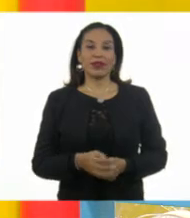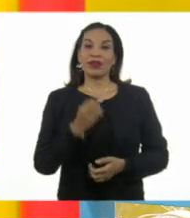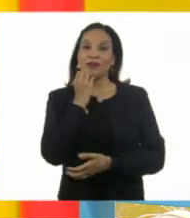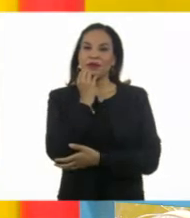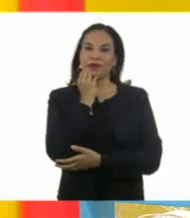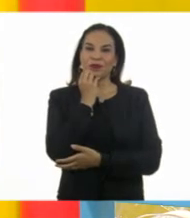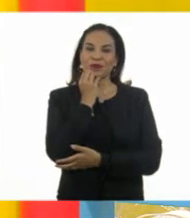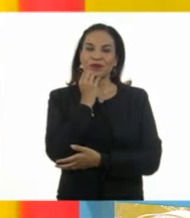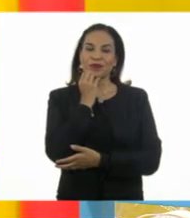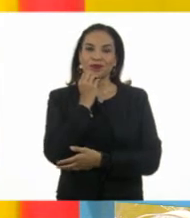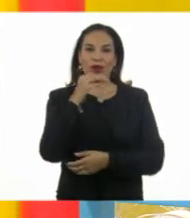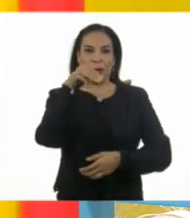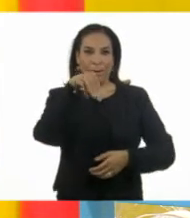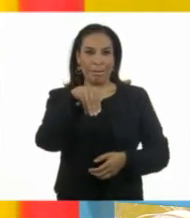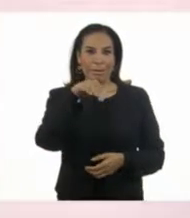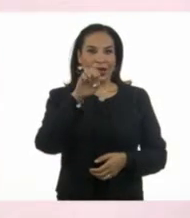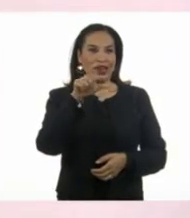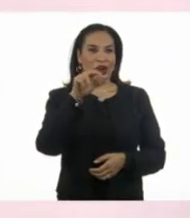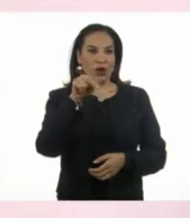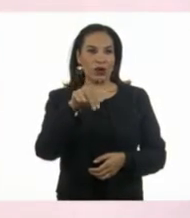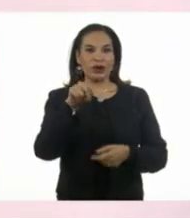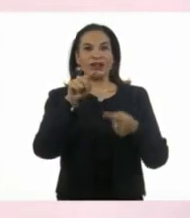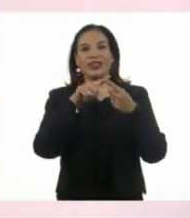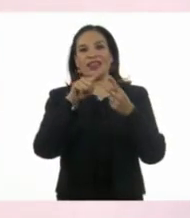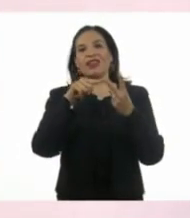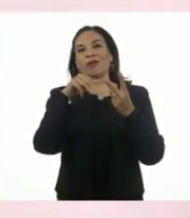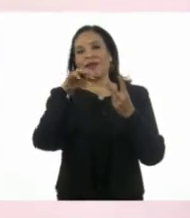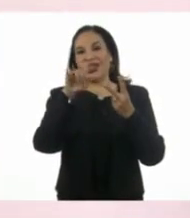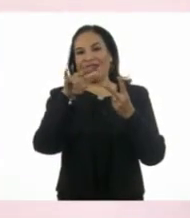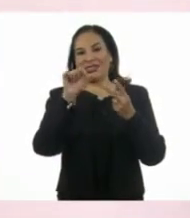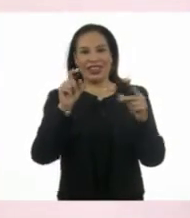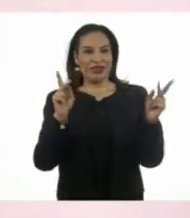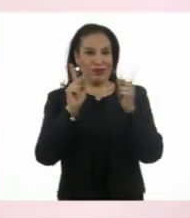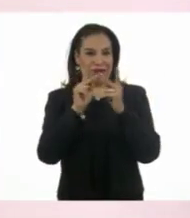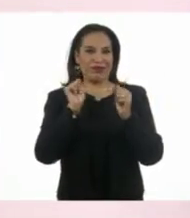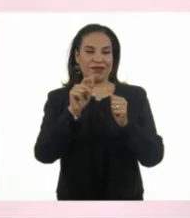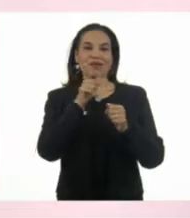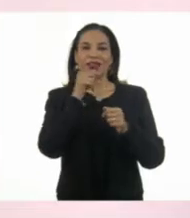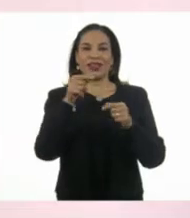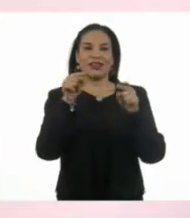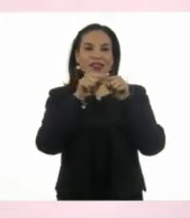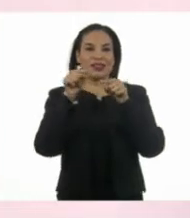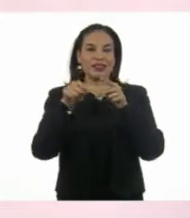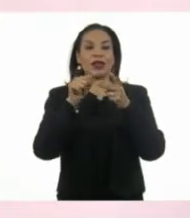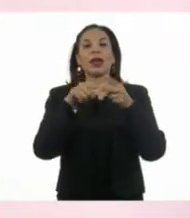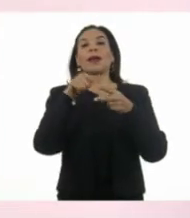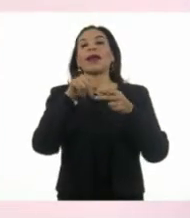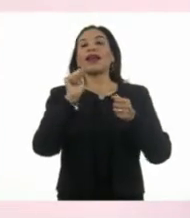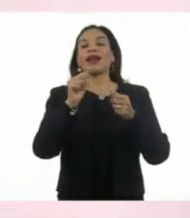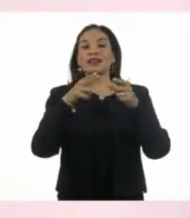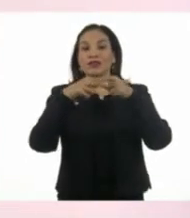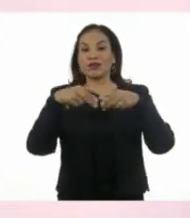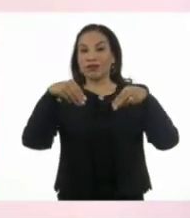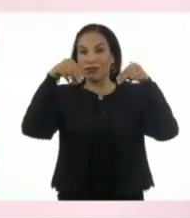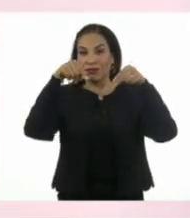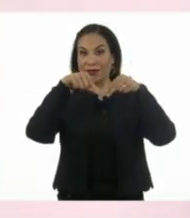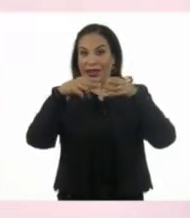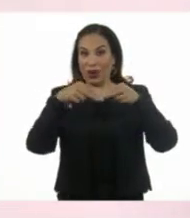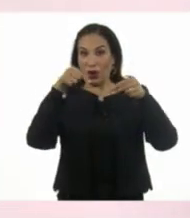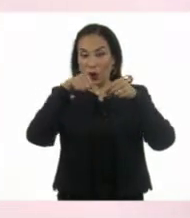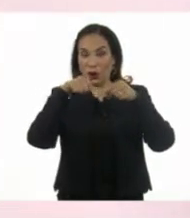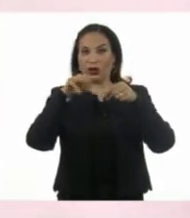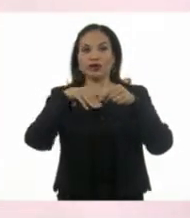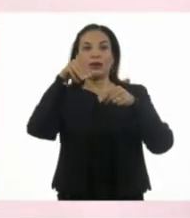Ah, melón, Melissa. Ajá. Entonces tenemos melón con la fruta que aquí